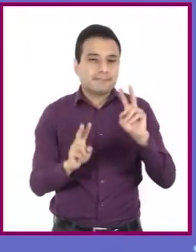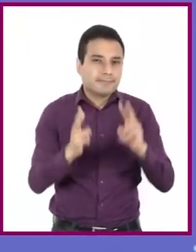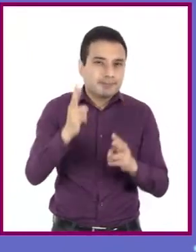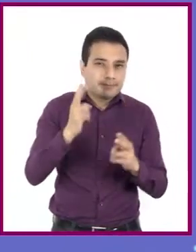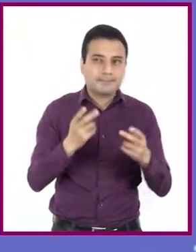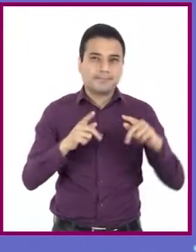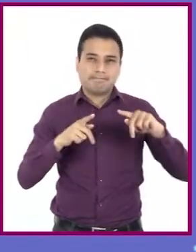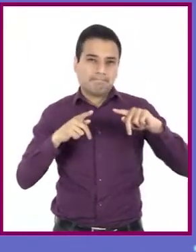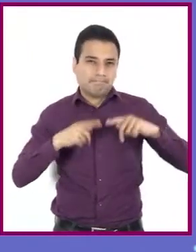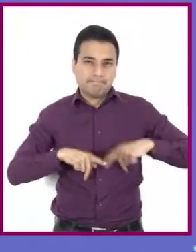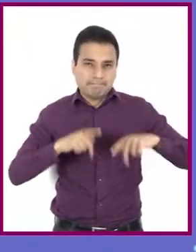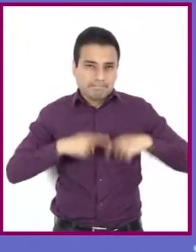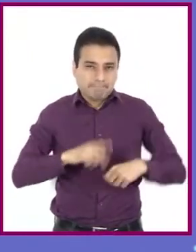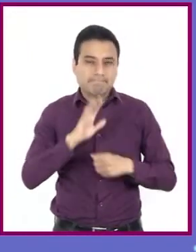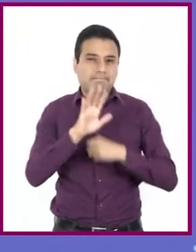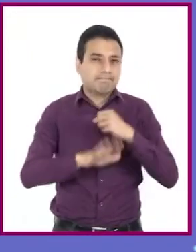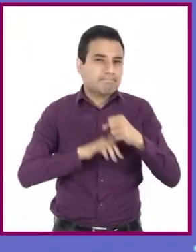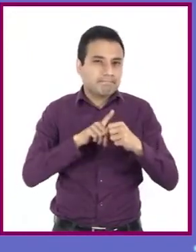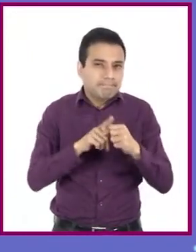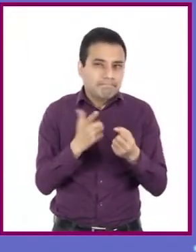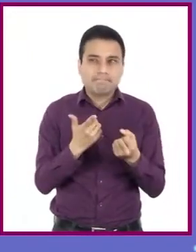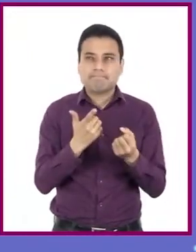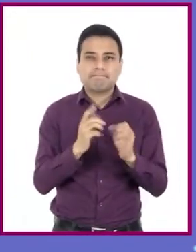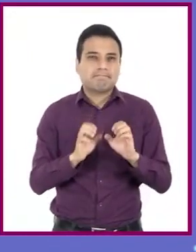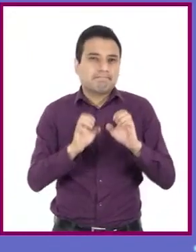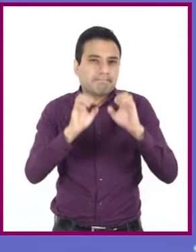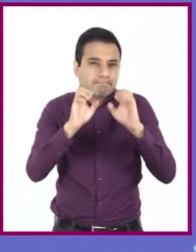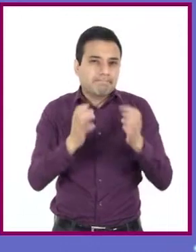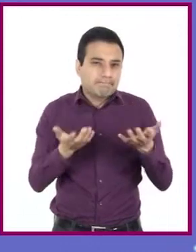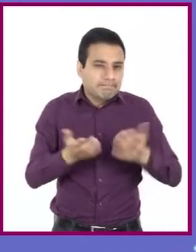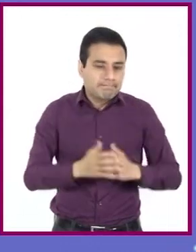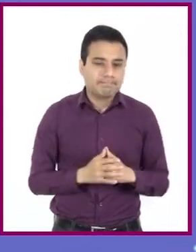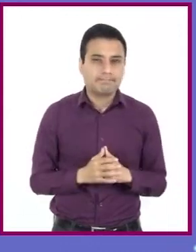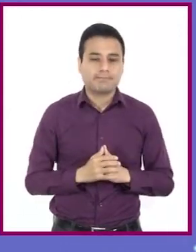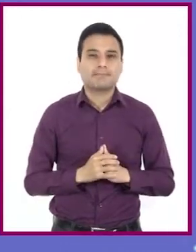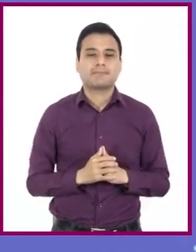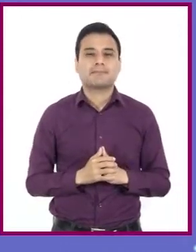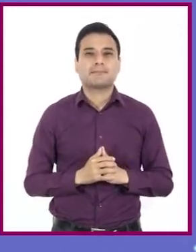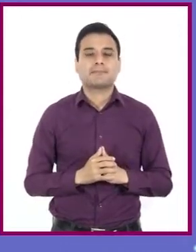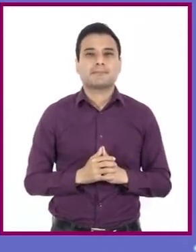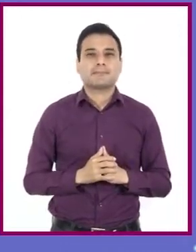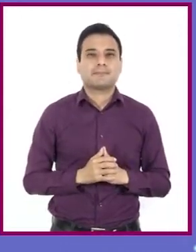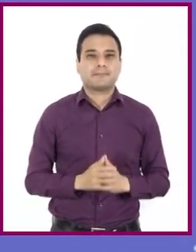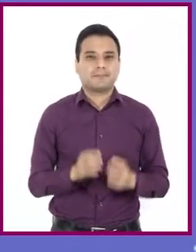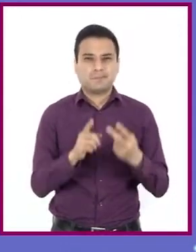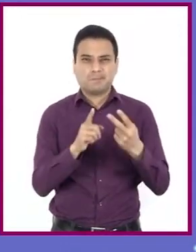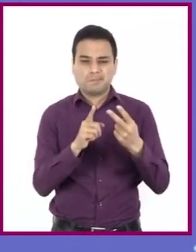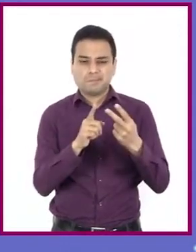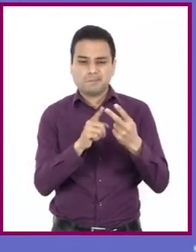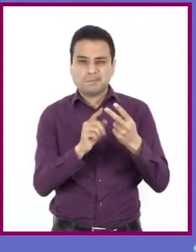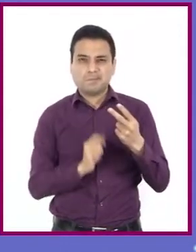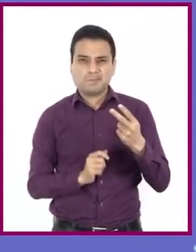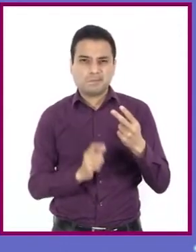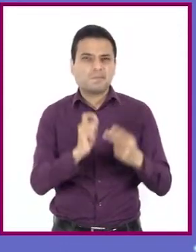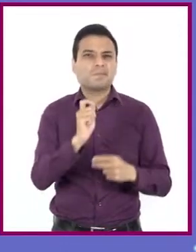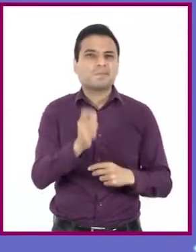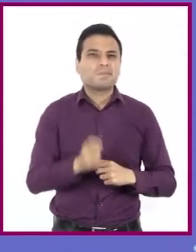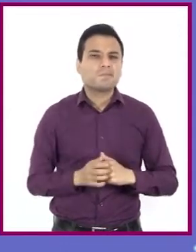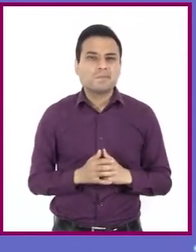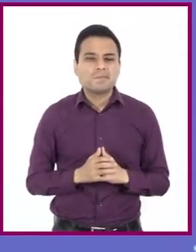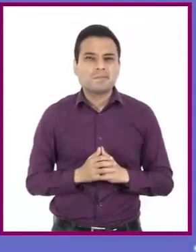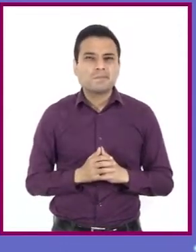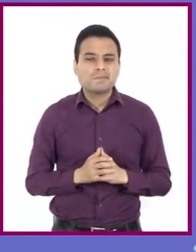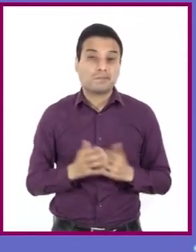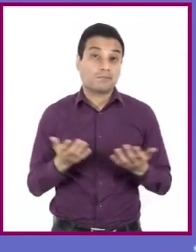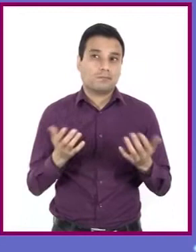las personas, los animales o los edificios donde habitamos. Mientras que las formas abstractas